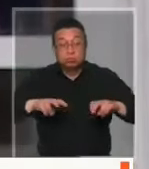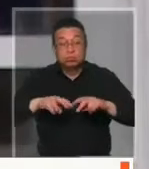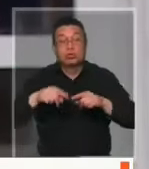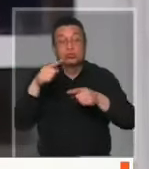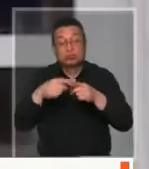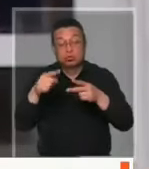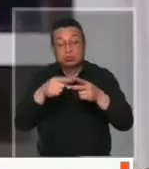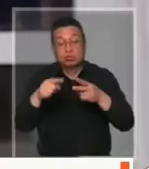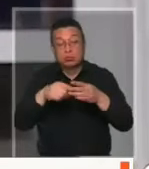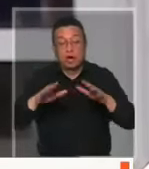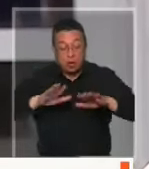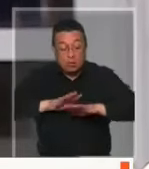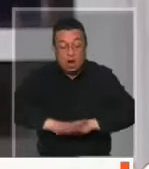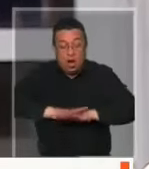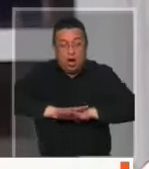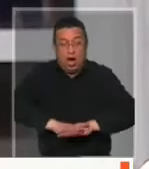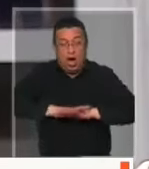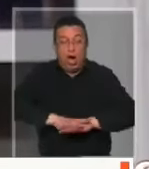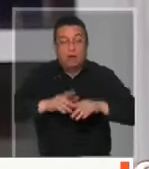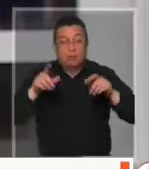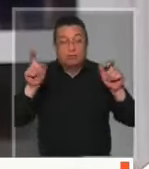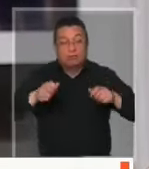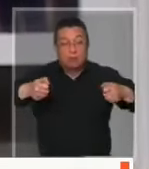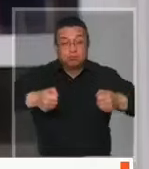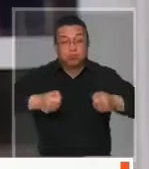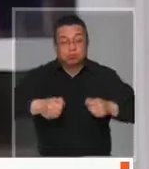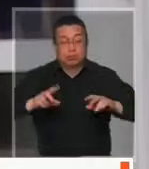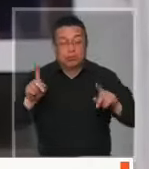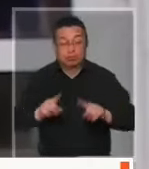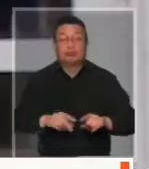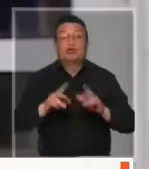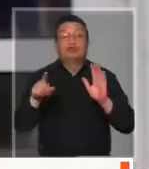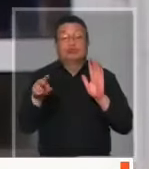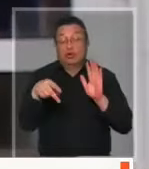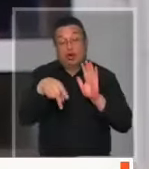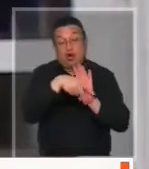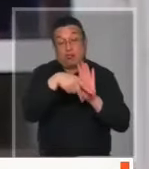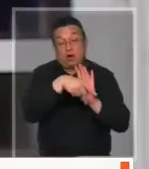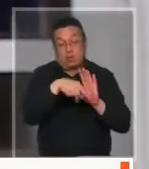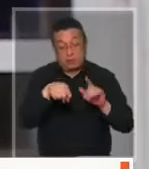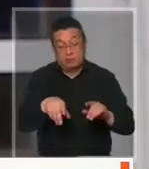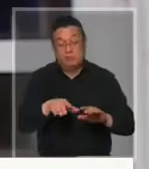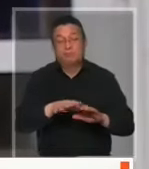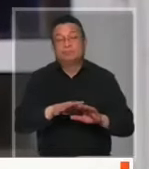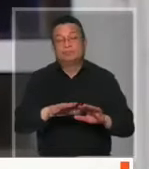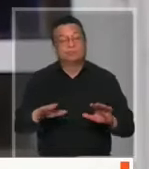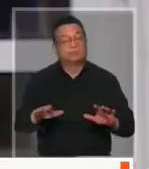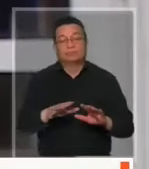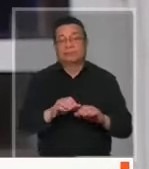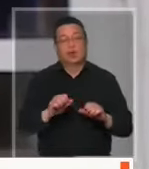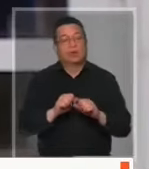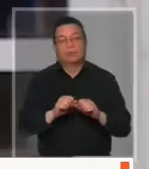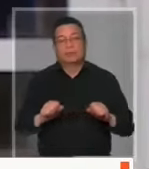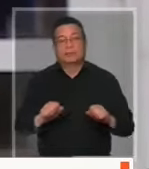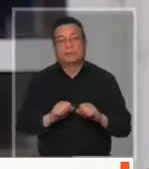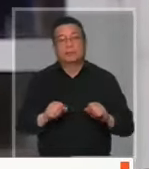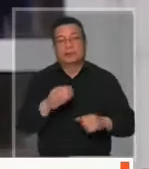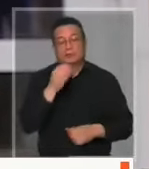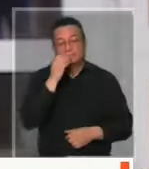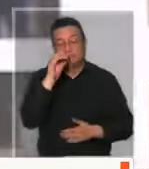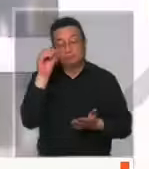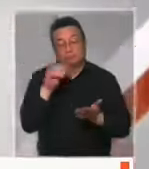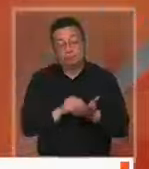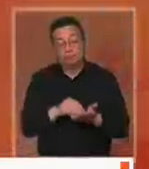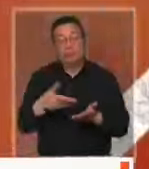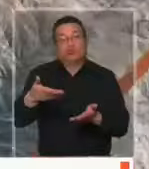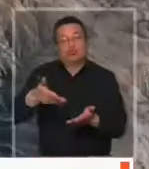varios ciclos de reanimación, digamos, como lo dicen, digamos, todas nuestras normas, se procede a dar, digamos, y a indicar el deceso de